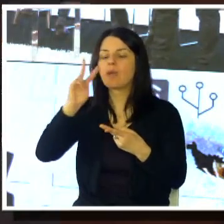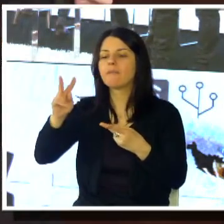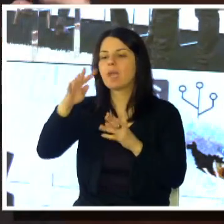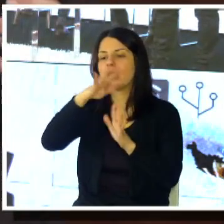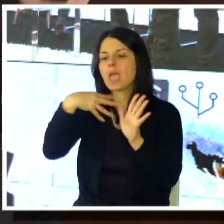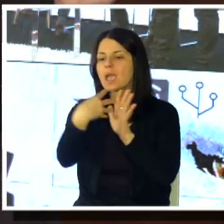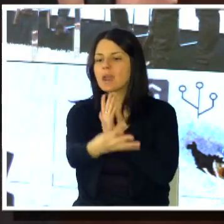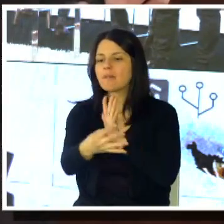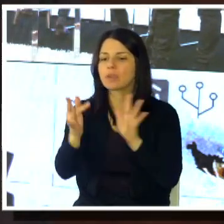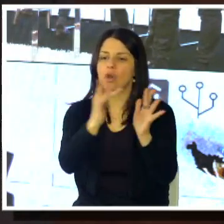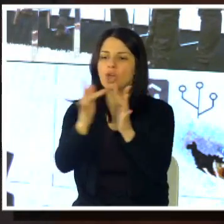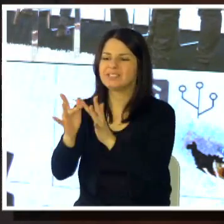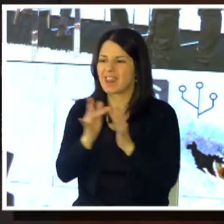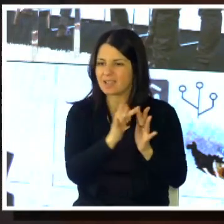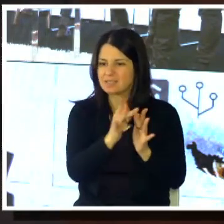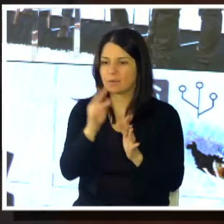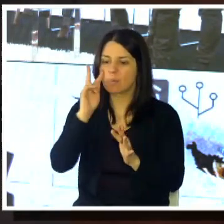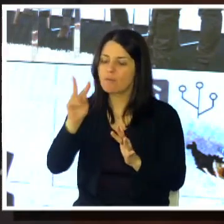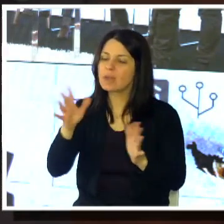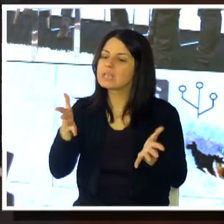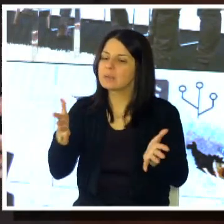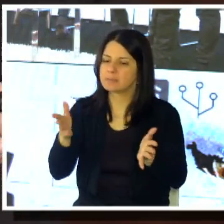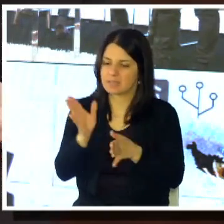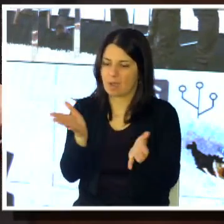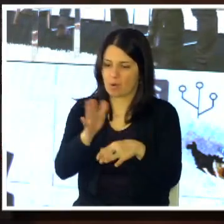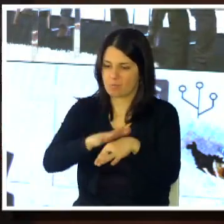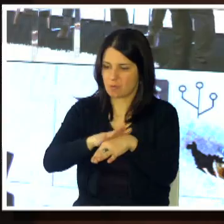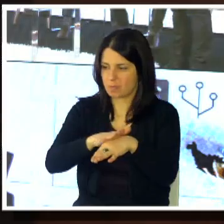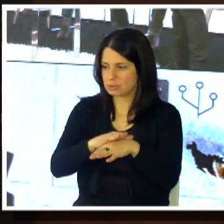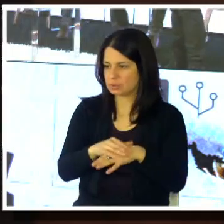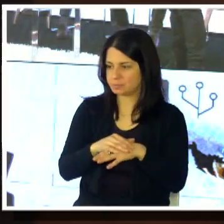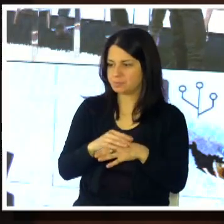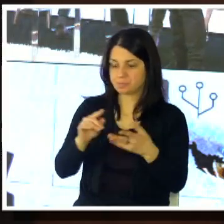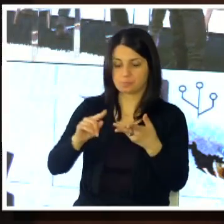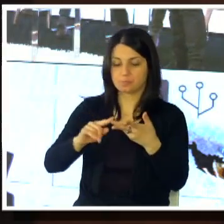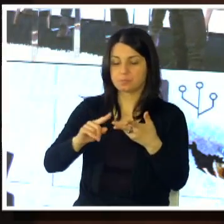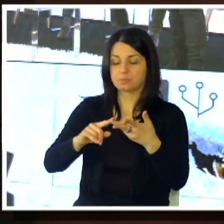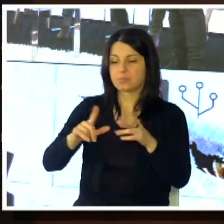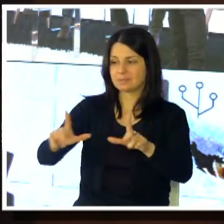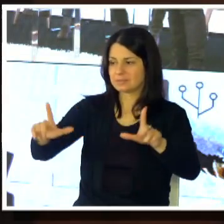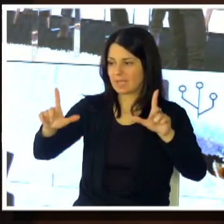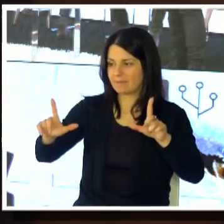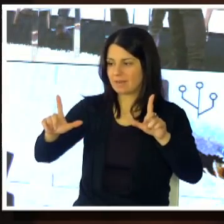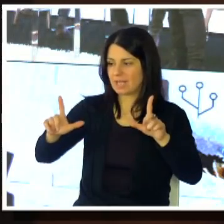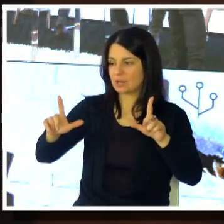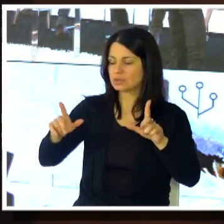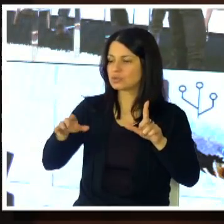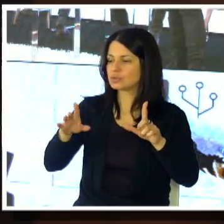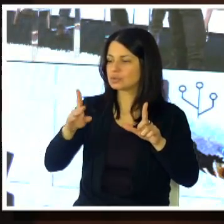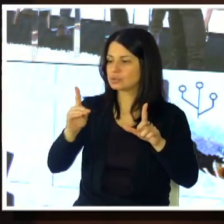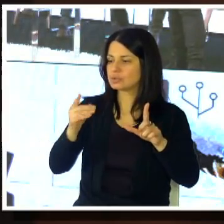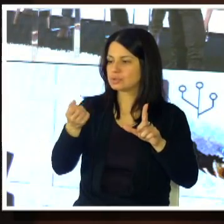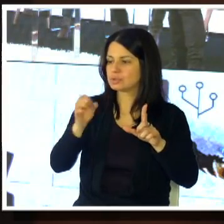que nos permiten dar como el pulso de lo que está pasando en este momento. Y los tableros o dashboard, que son conceptos heredados de